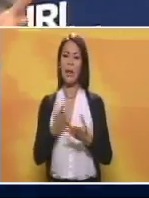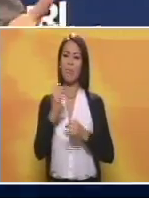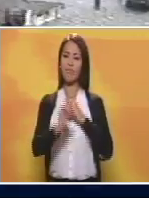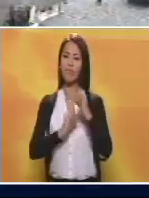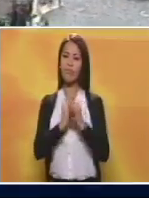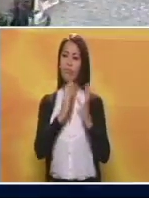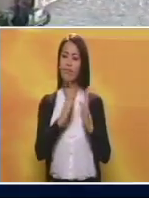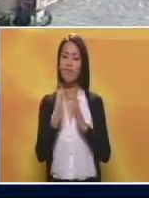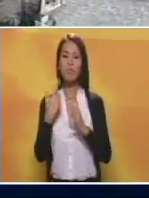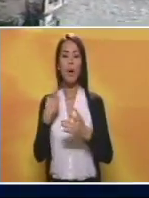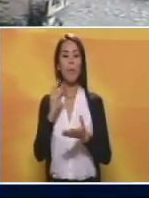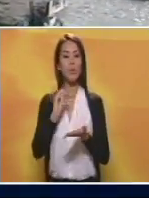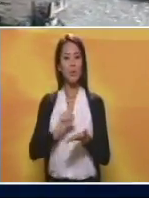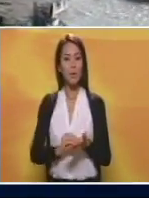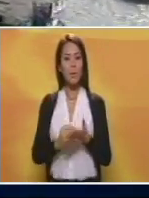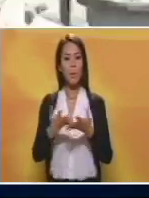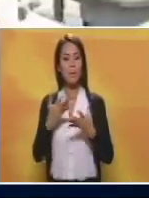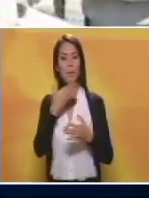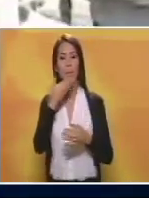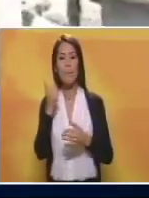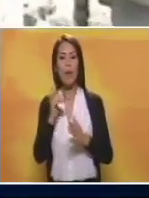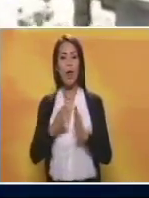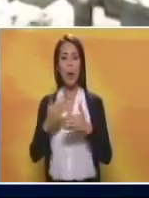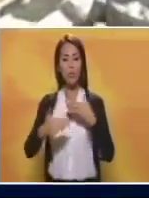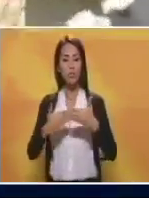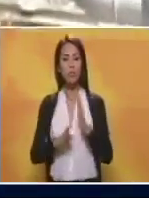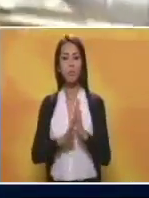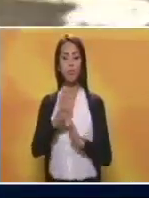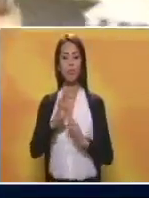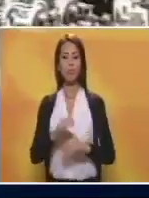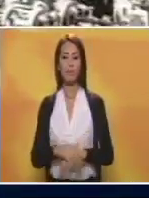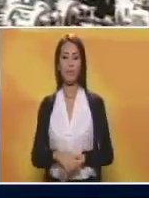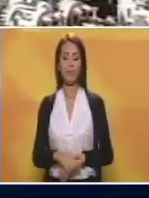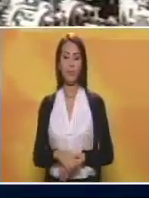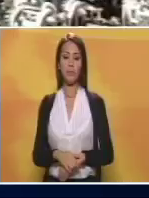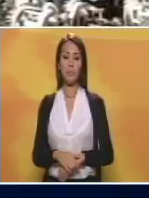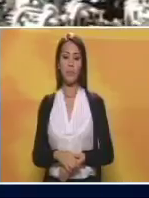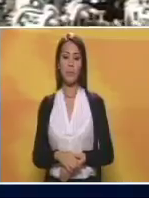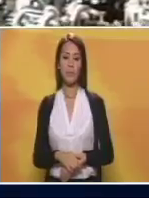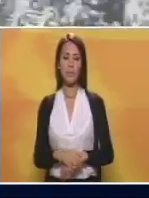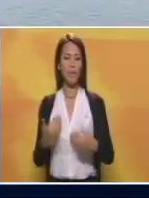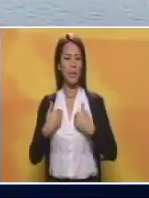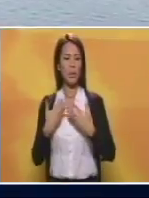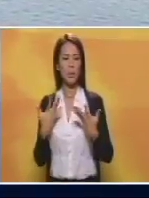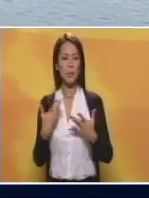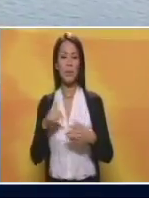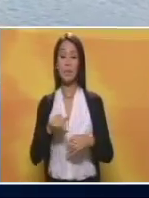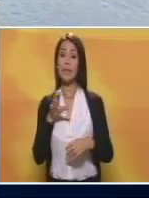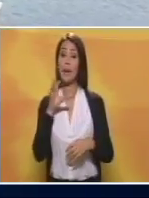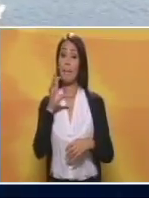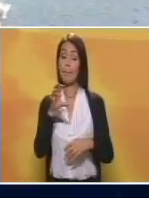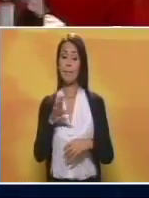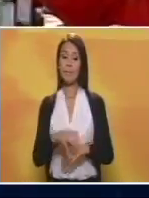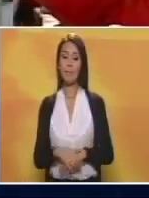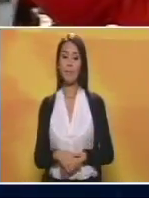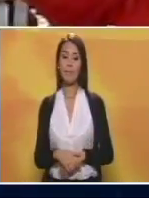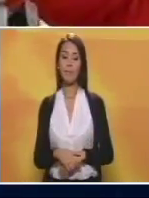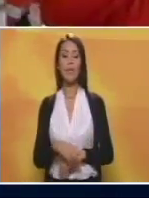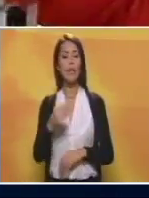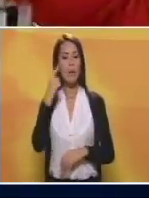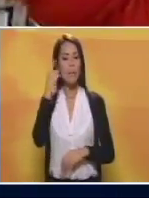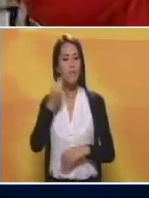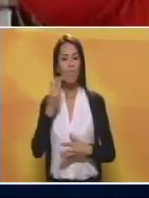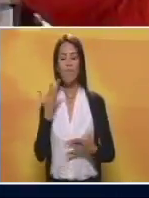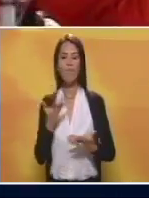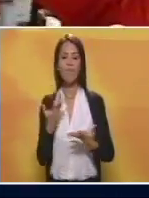para recuperar la producción que se ha visto mermada en los últimos años, afectando así el flujo de caja del país. A su juicio es necesario